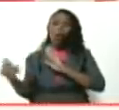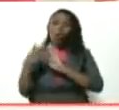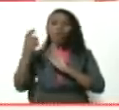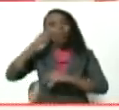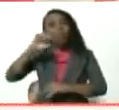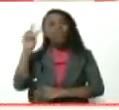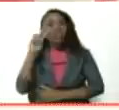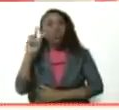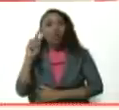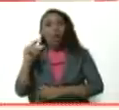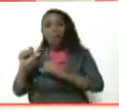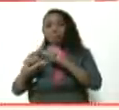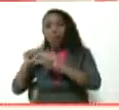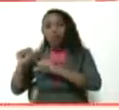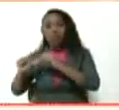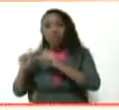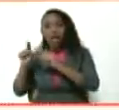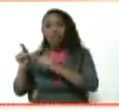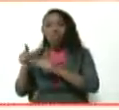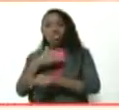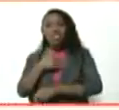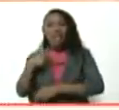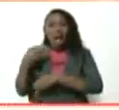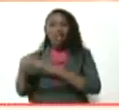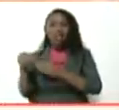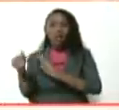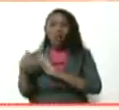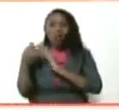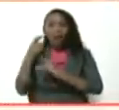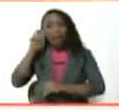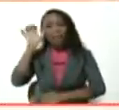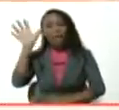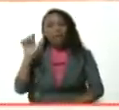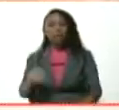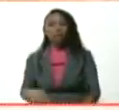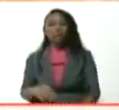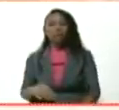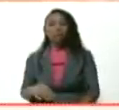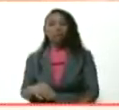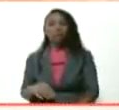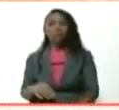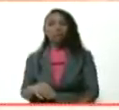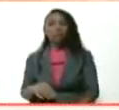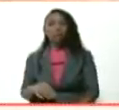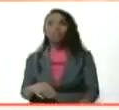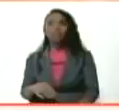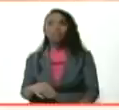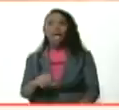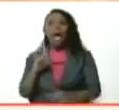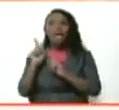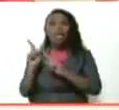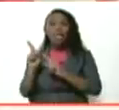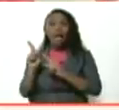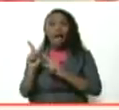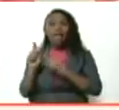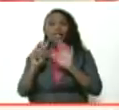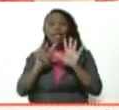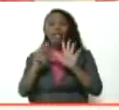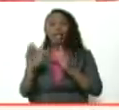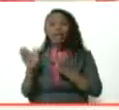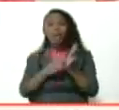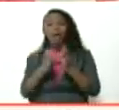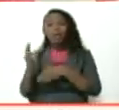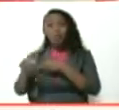Venezuela cuando proceden o quieren hacer eso contra nuestro país. De que el 7 de marzo lo